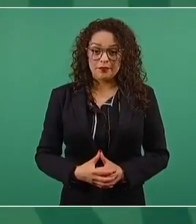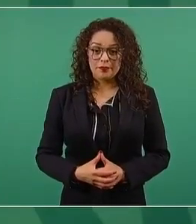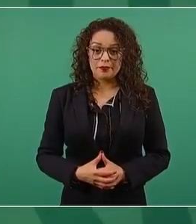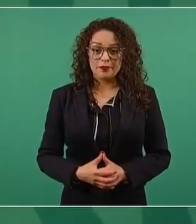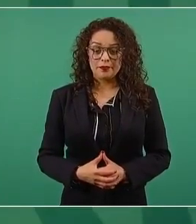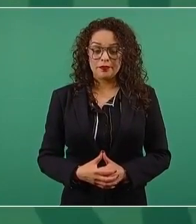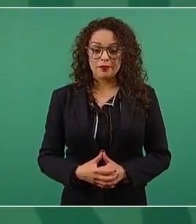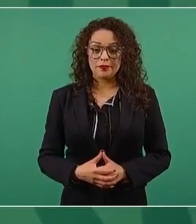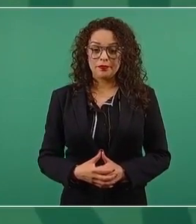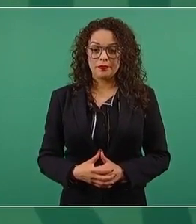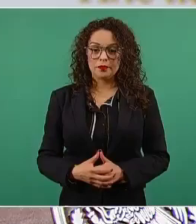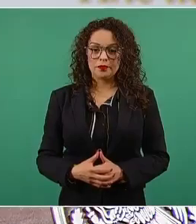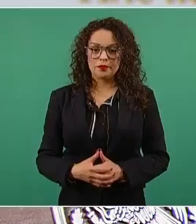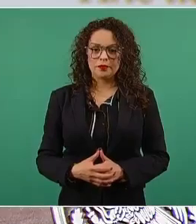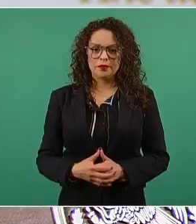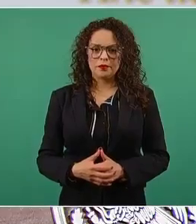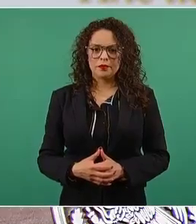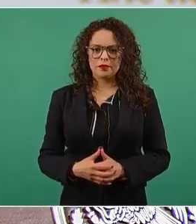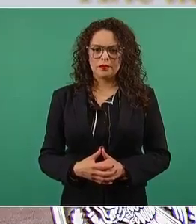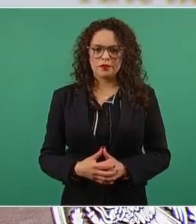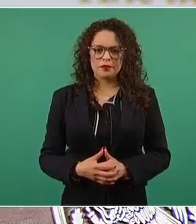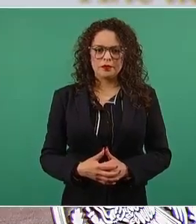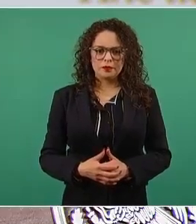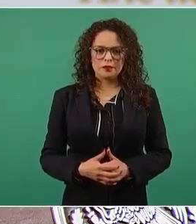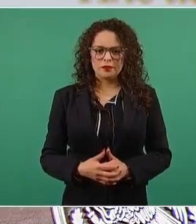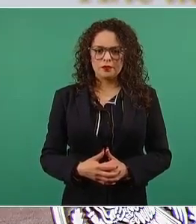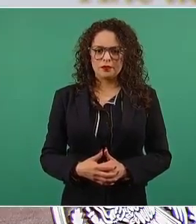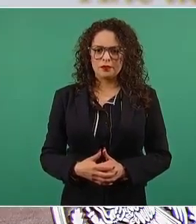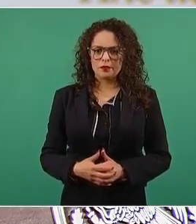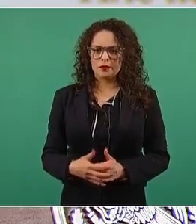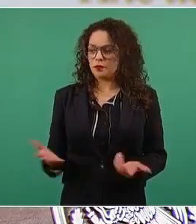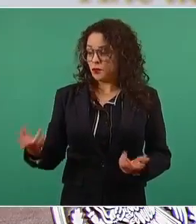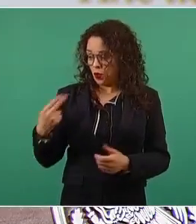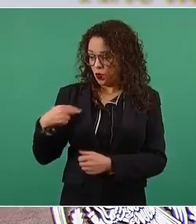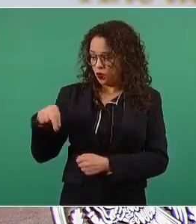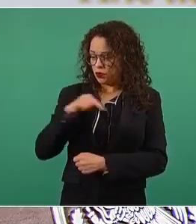1480. Nosotros vamos a repasar.